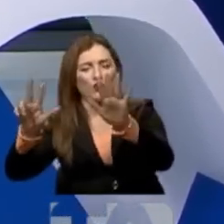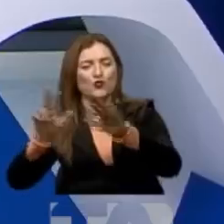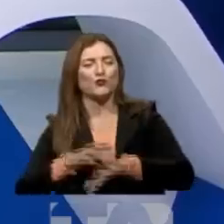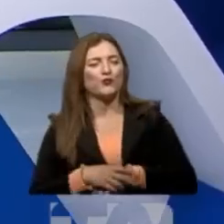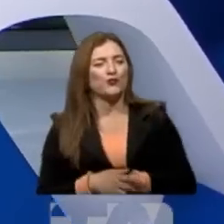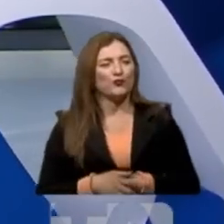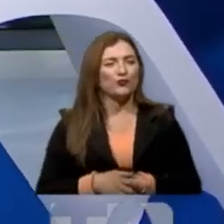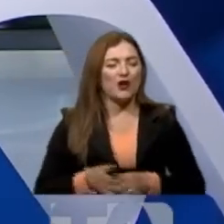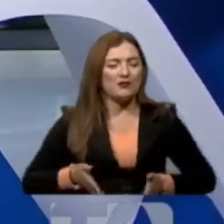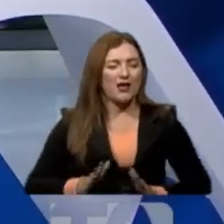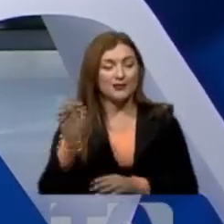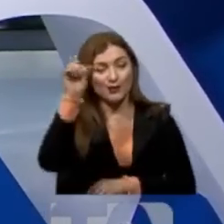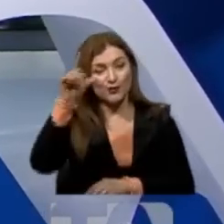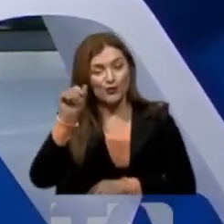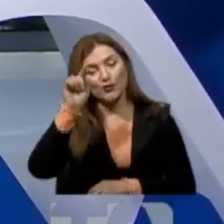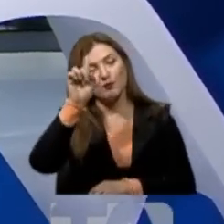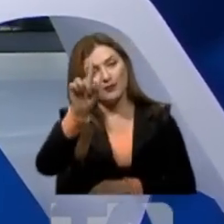Vivaldi italiano nació en el